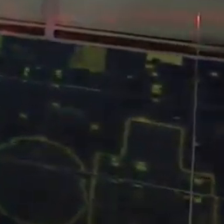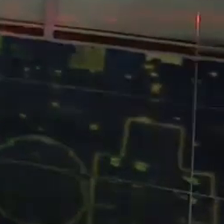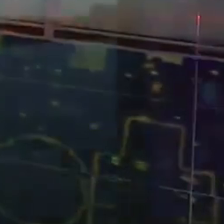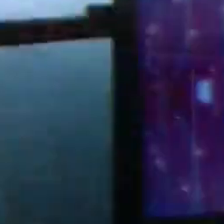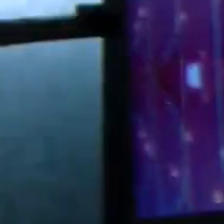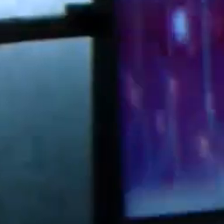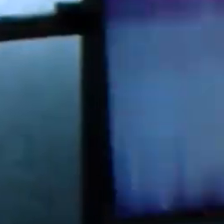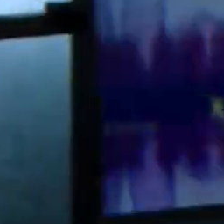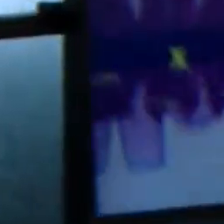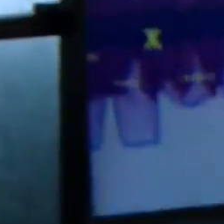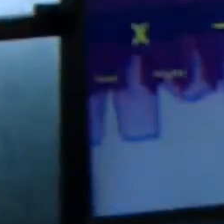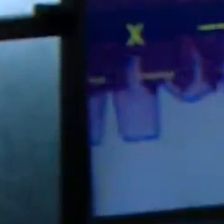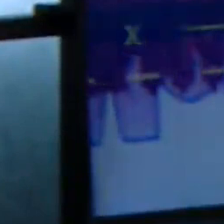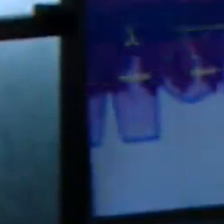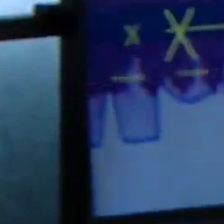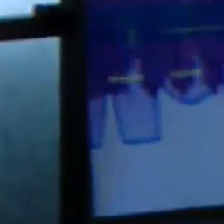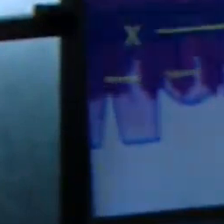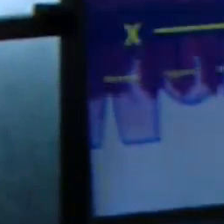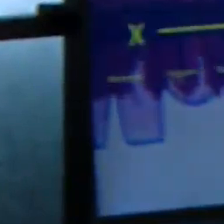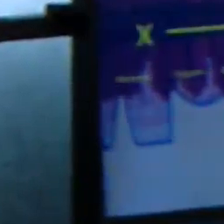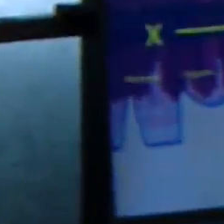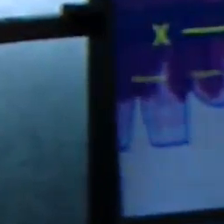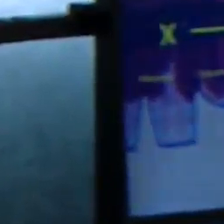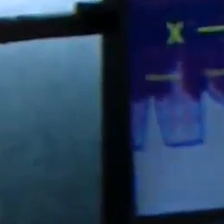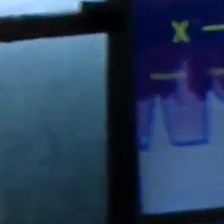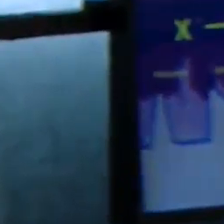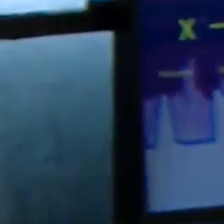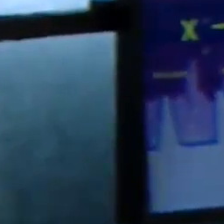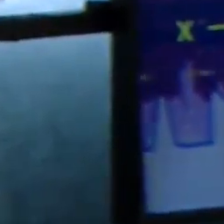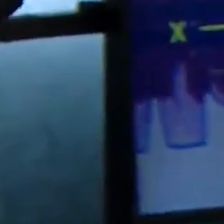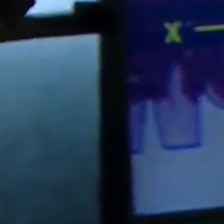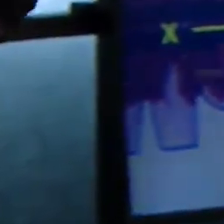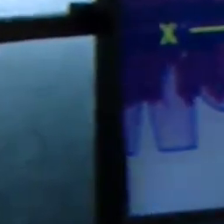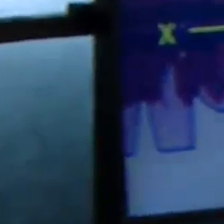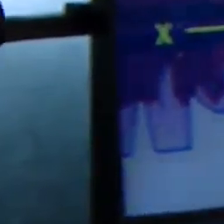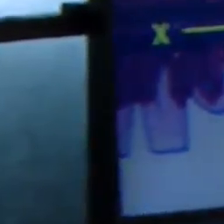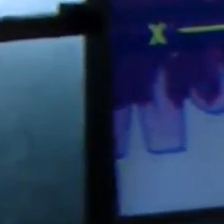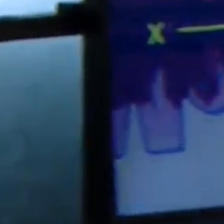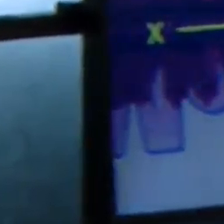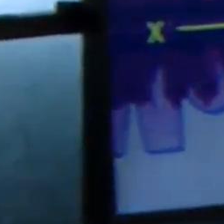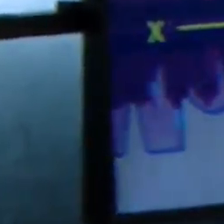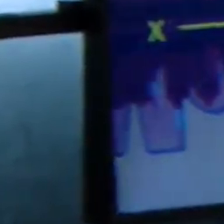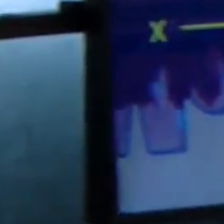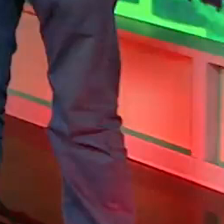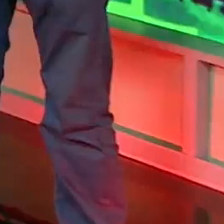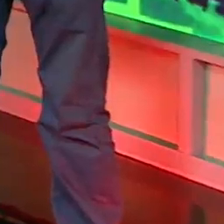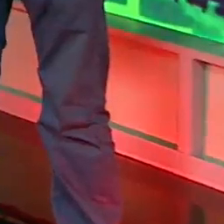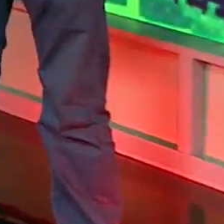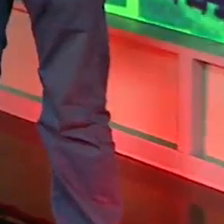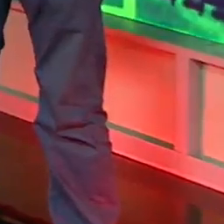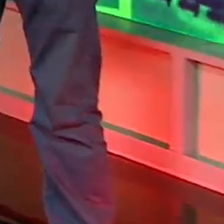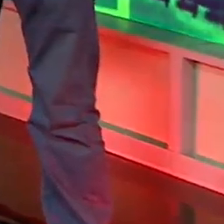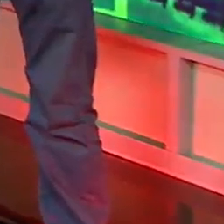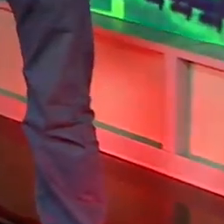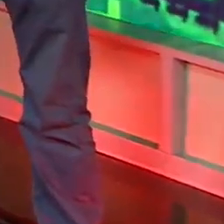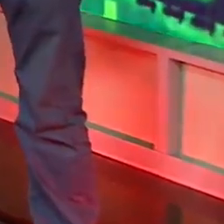Nati Payo, Milongas Extremas. Buenas. Muchas gracias por estar hoy acá en Mira Montevideo. Faltan dos integrantes. Faltan dos. Mandamos un saludo ahí a Santiago